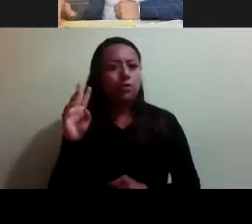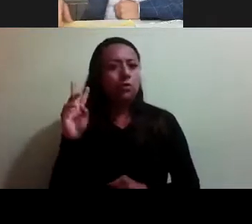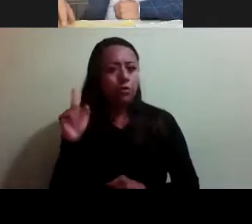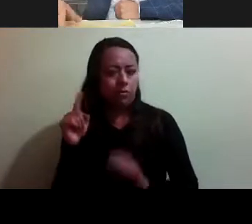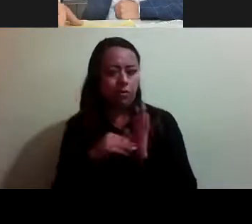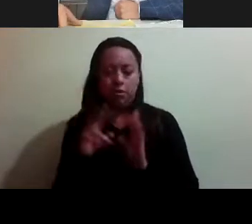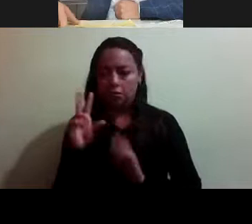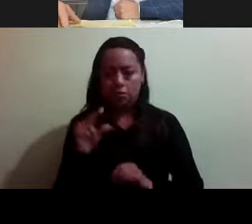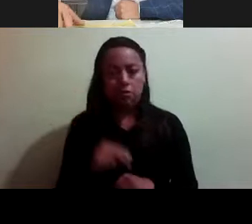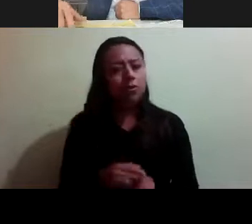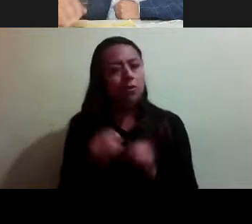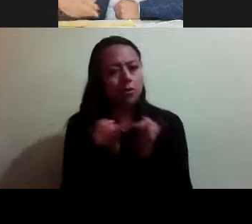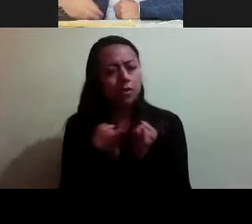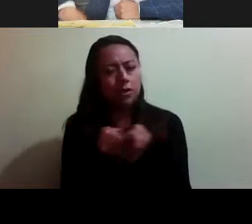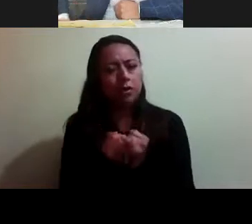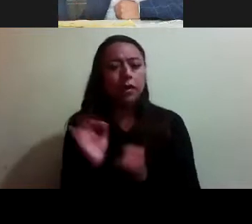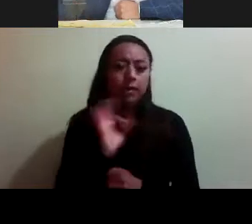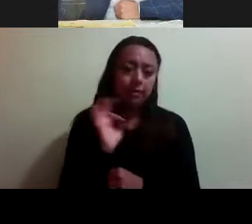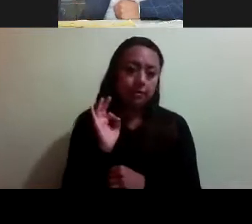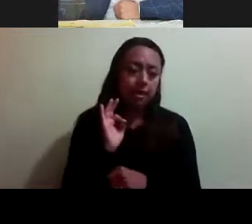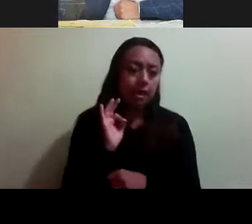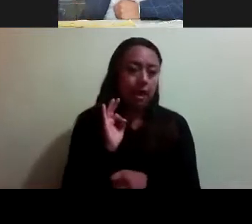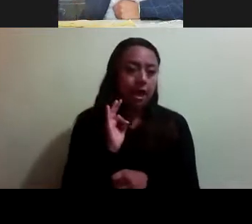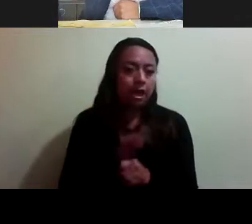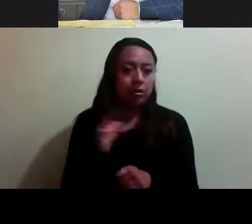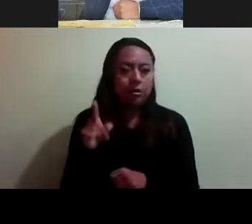preguntarle, seguramente lo está apenas retomando,